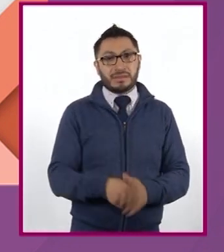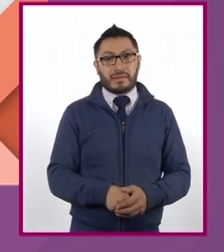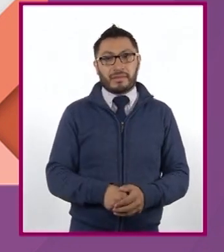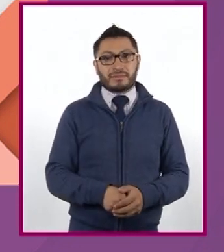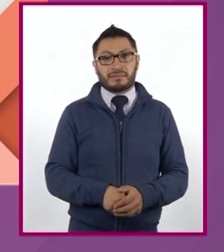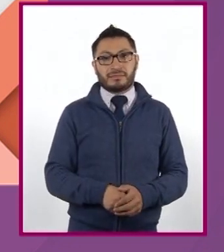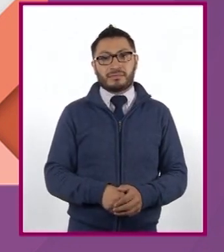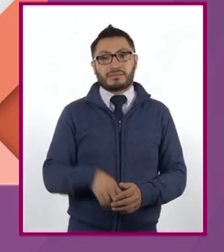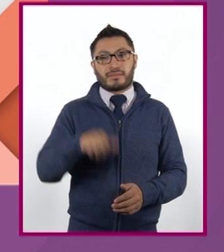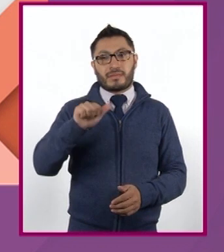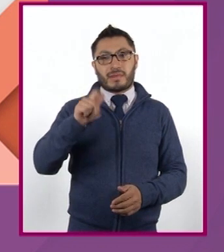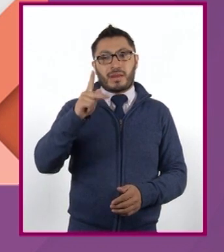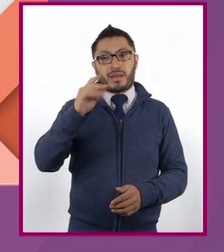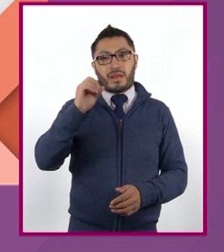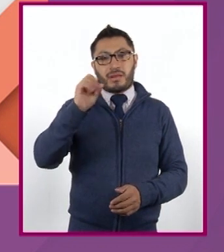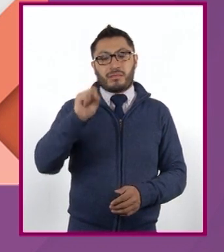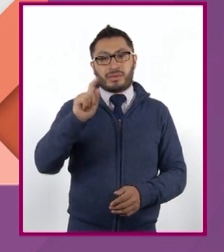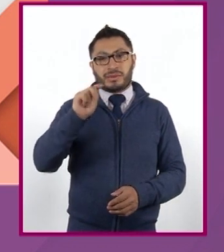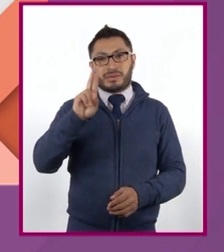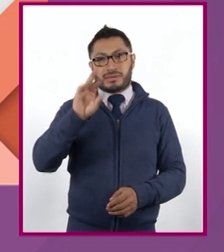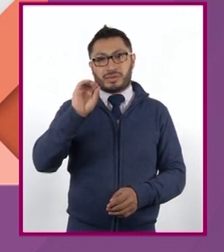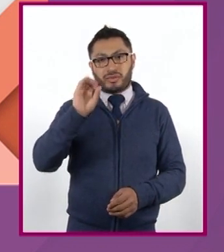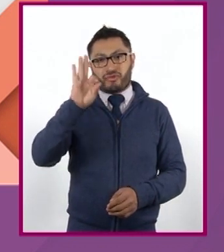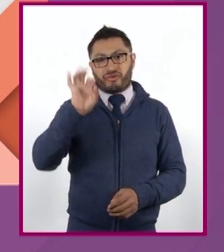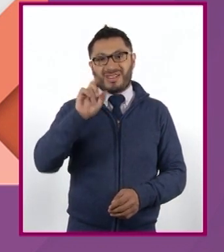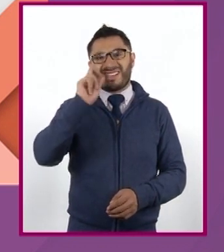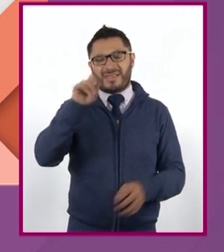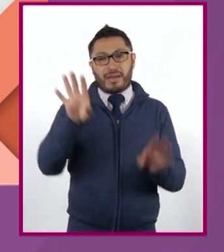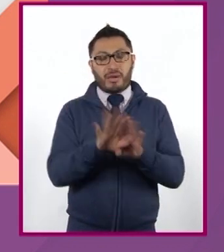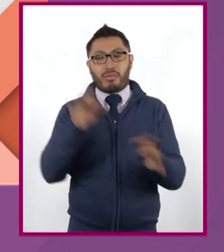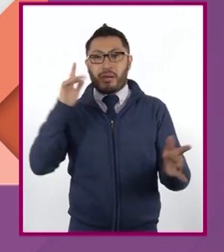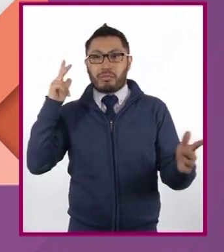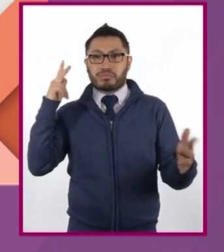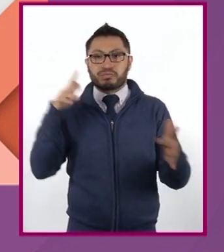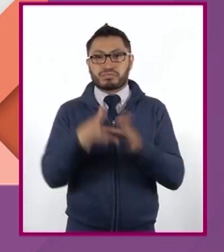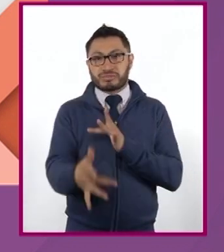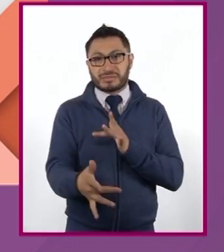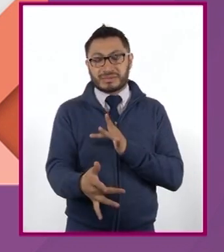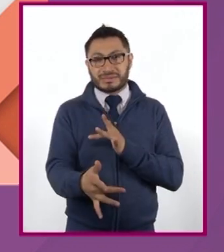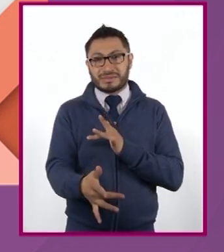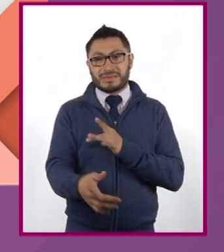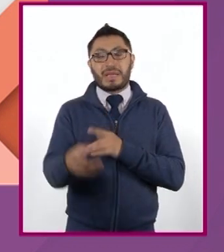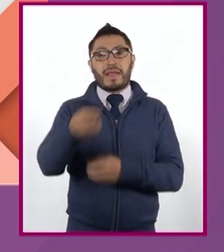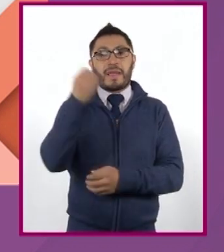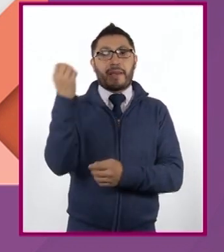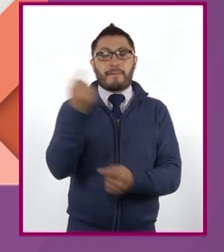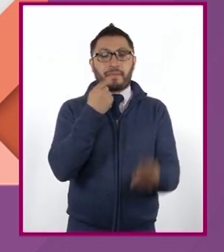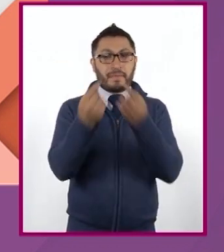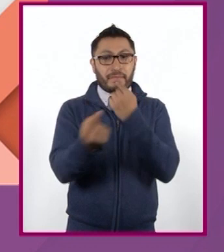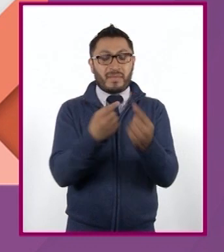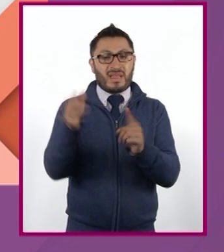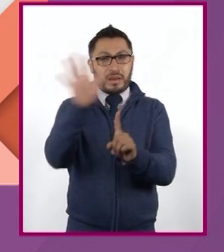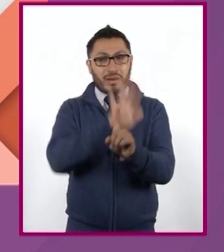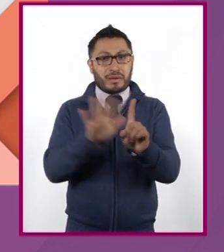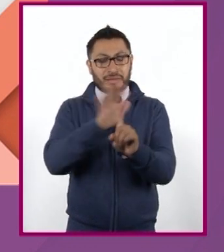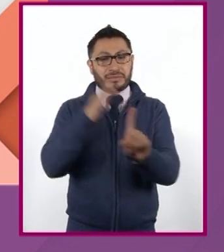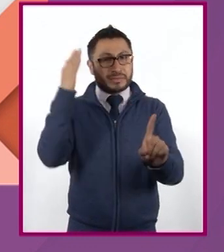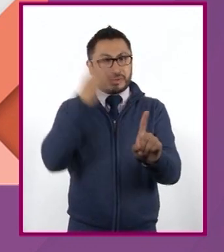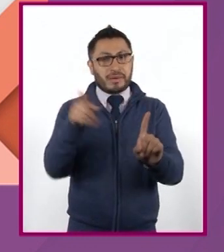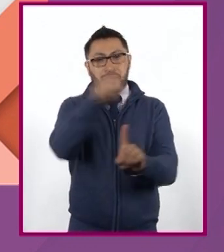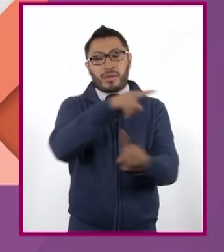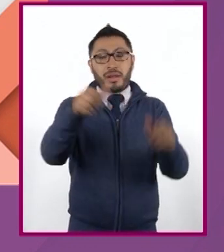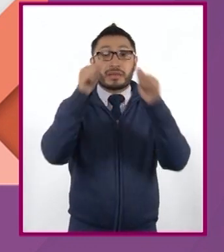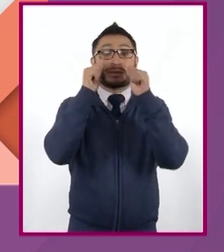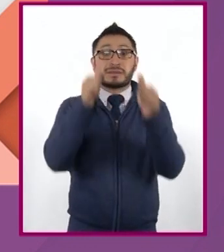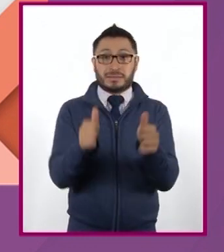El apóstrofe, que implica una interrupción en el discurso con el fin de llamar la atención de alguien